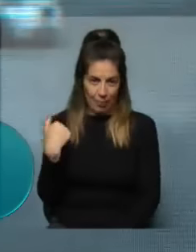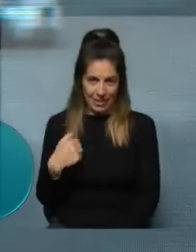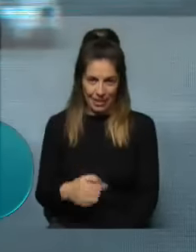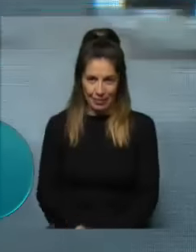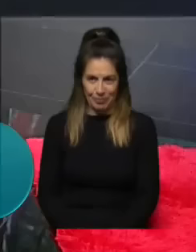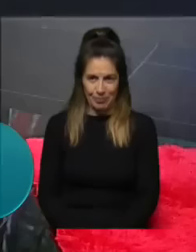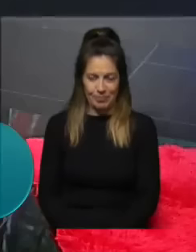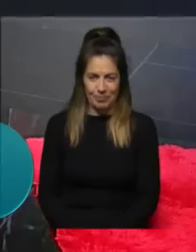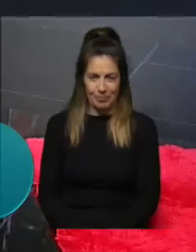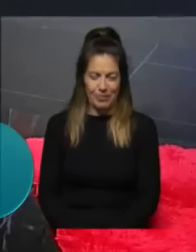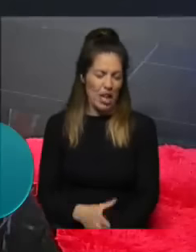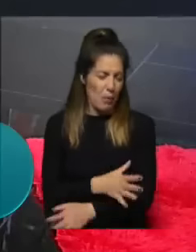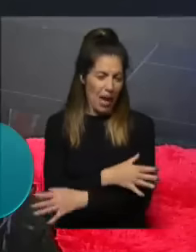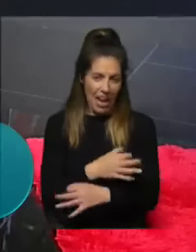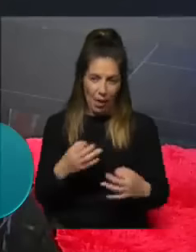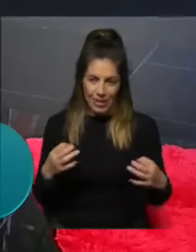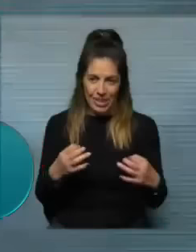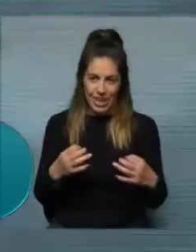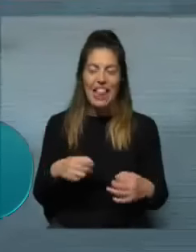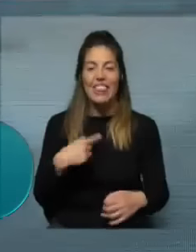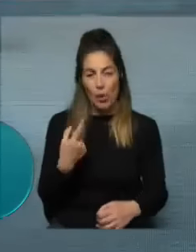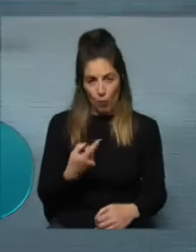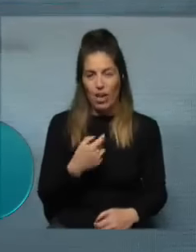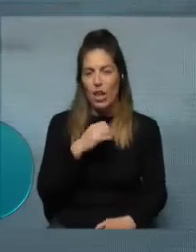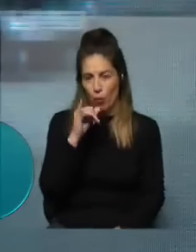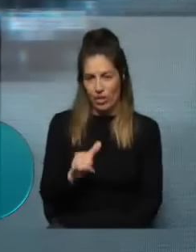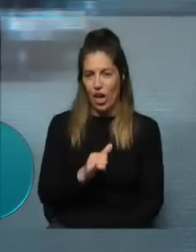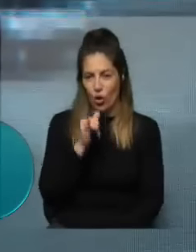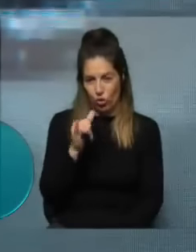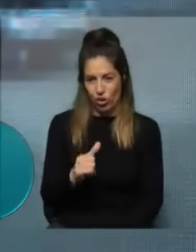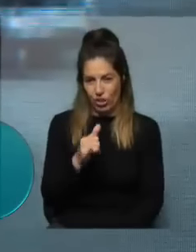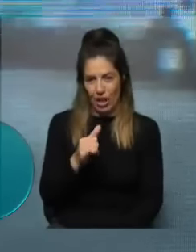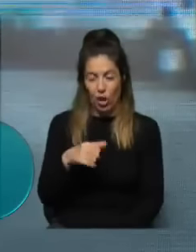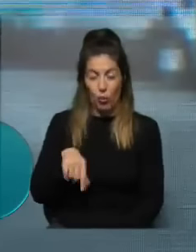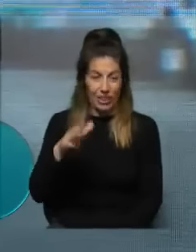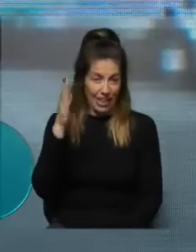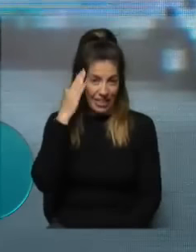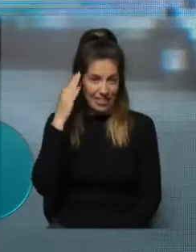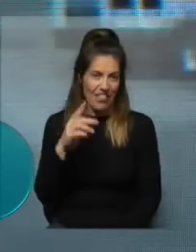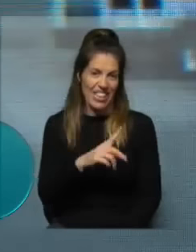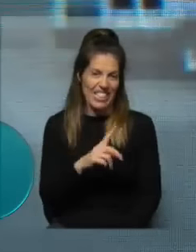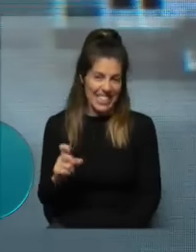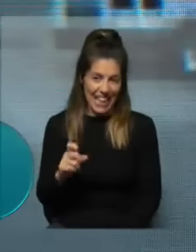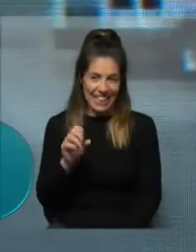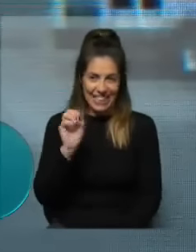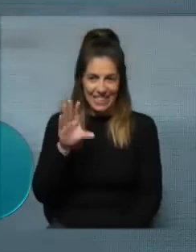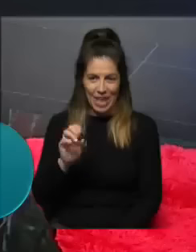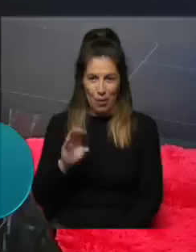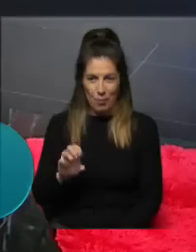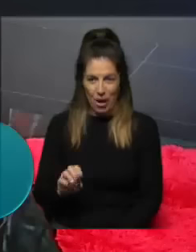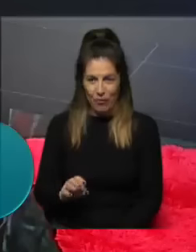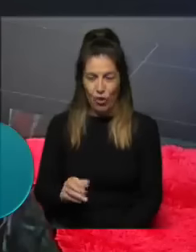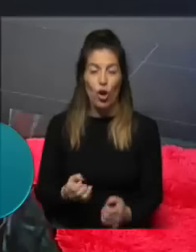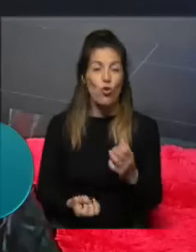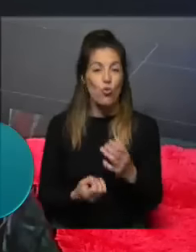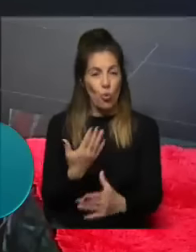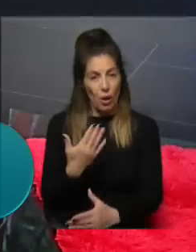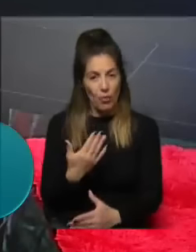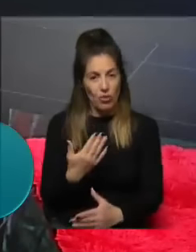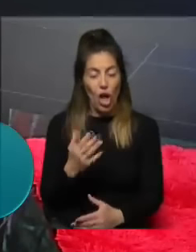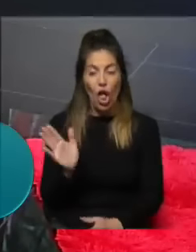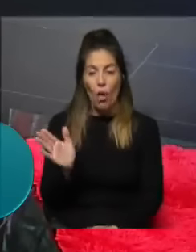¡Qué maravilla! Pero bueno, ya les voy a traer, les voy a seguir comentando, porque como saben son 100 los semáforos que se van a prender, así que vamos a